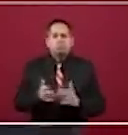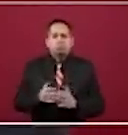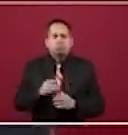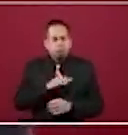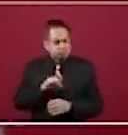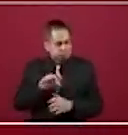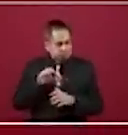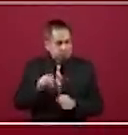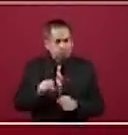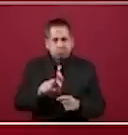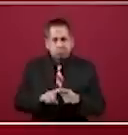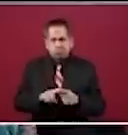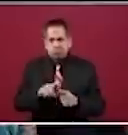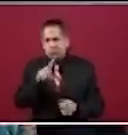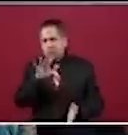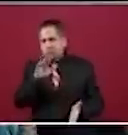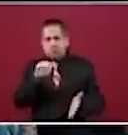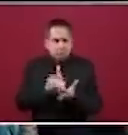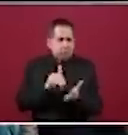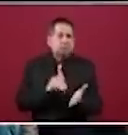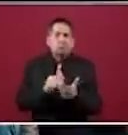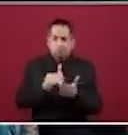alcanzar los 50,000 millones